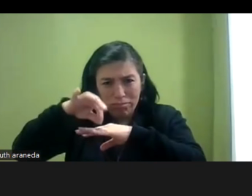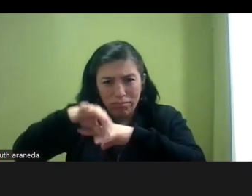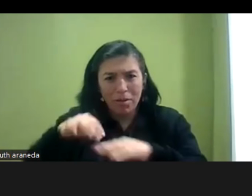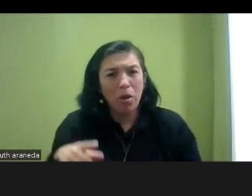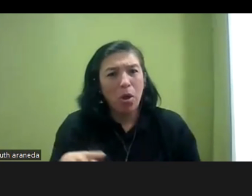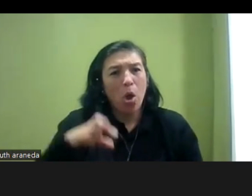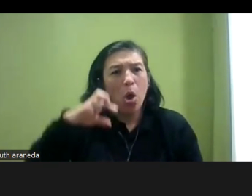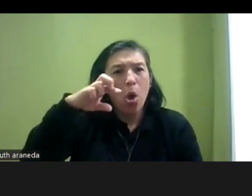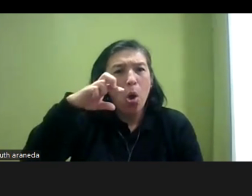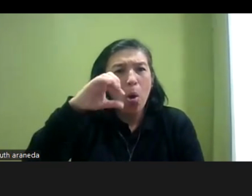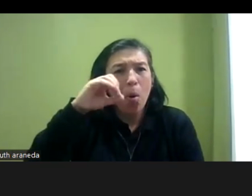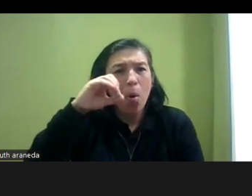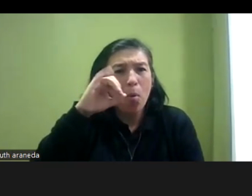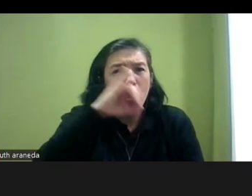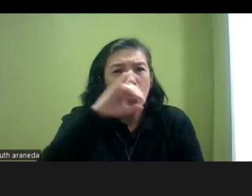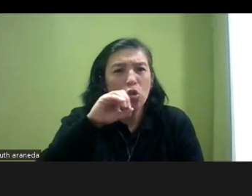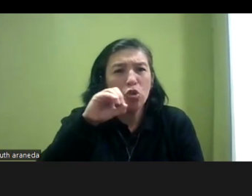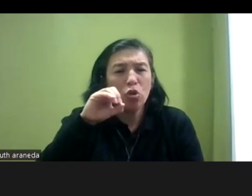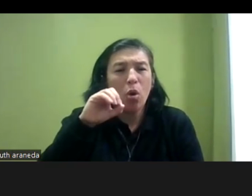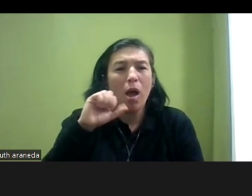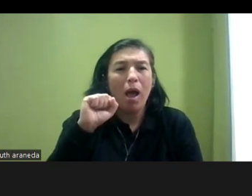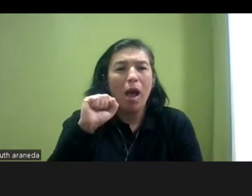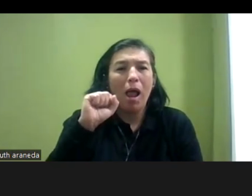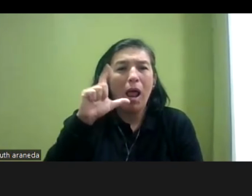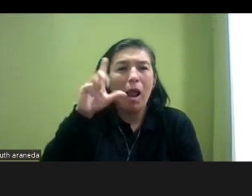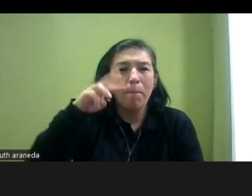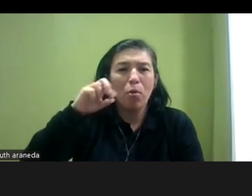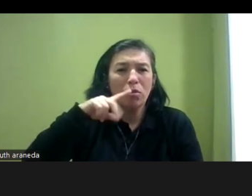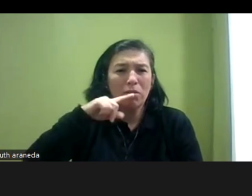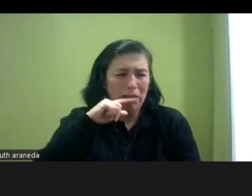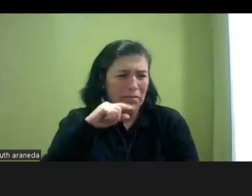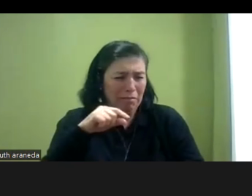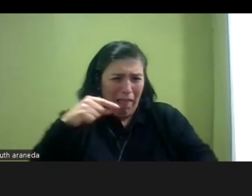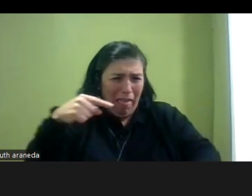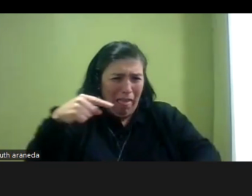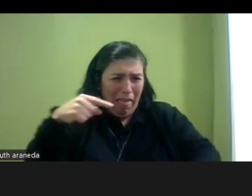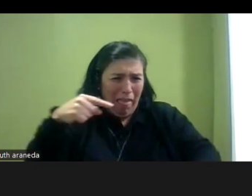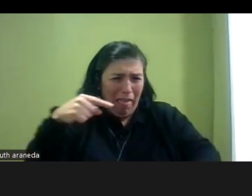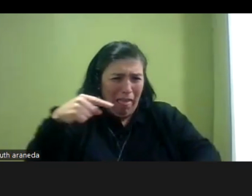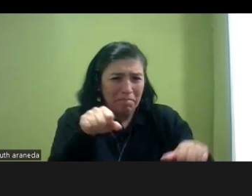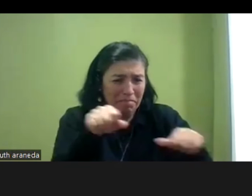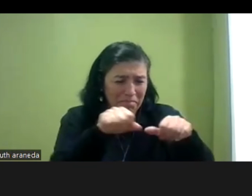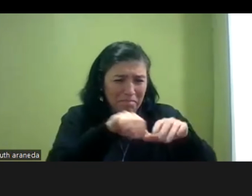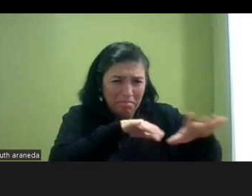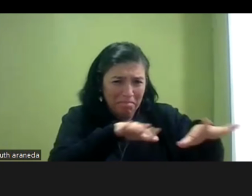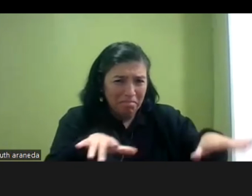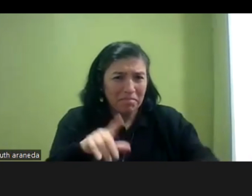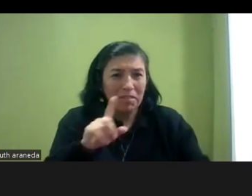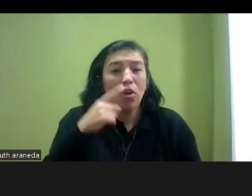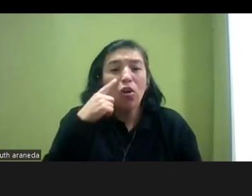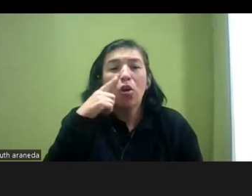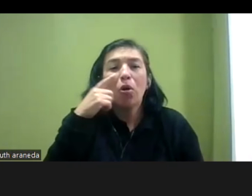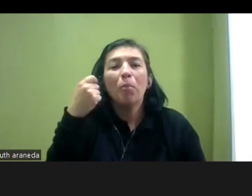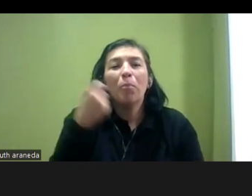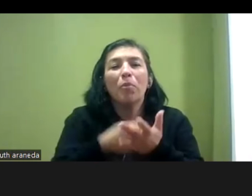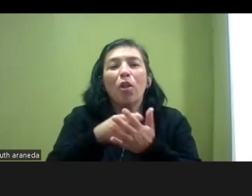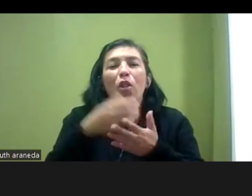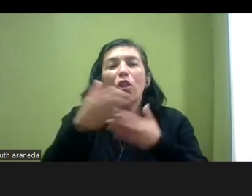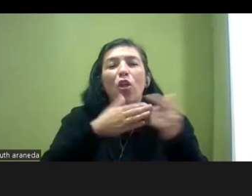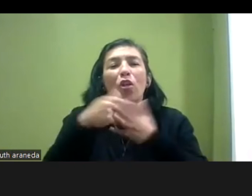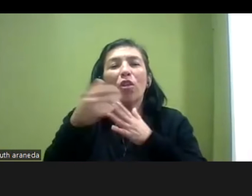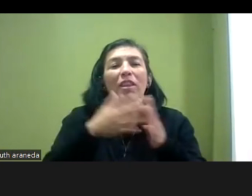está muy al interior, ni siquiera pegado a la costa. Las consiguió en una feria en Bahía Inglesa, de una textilera